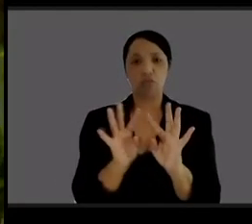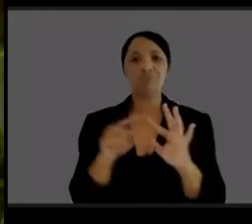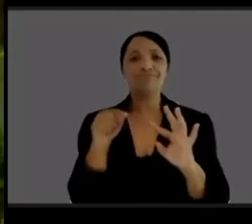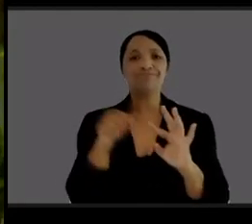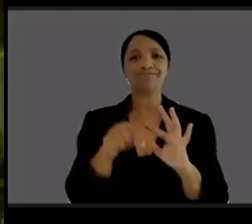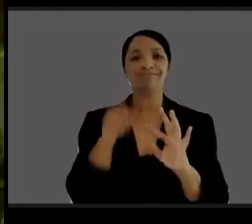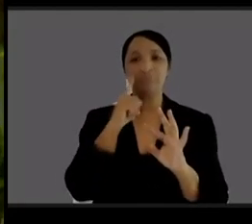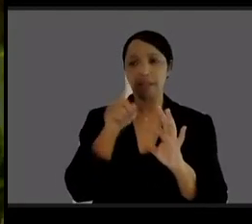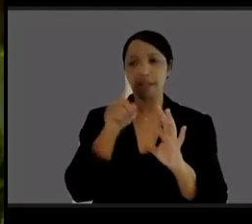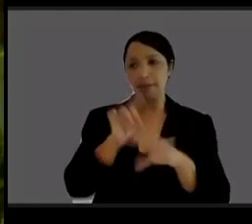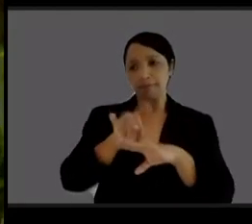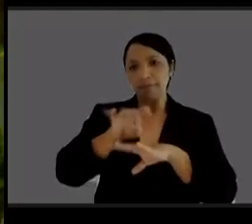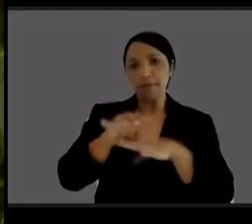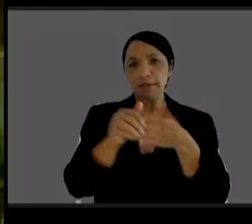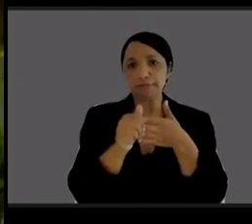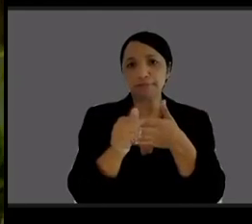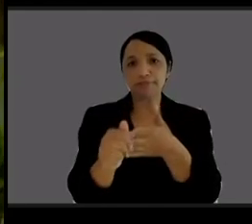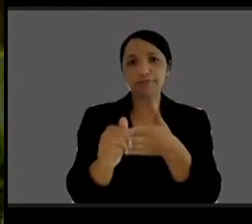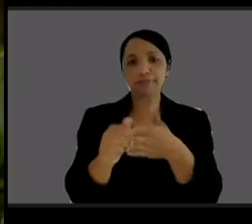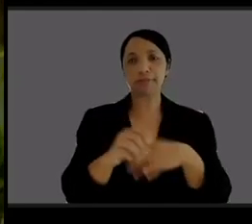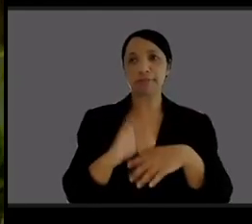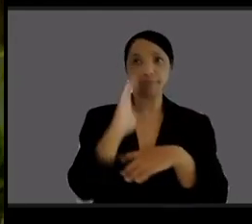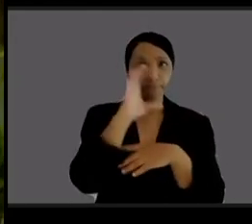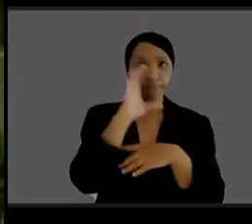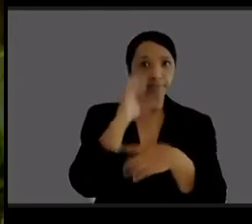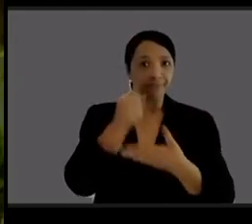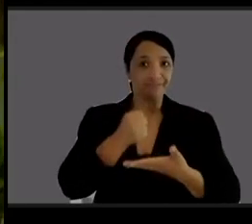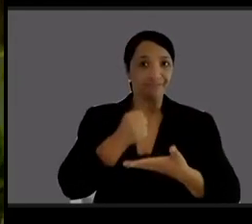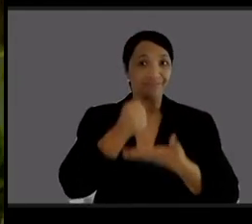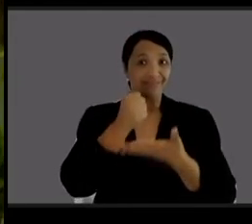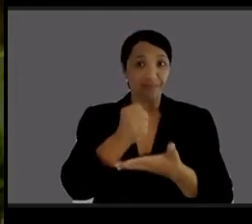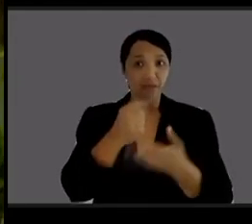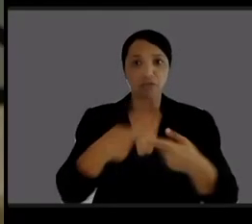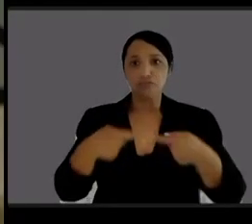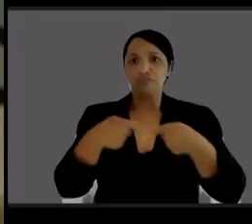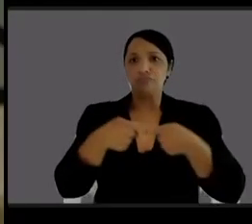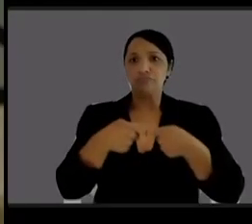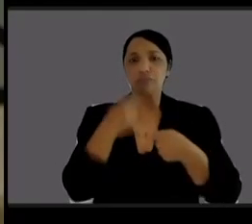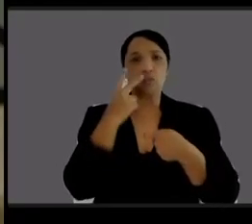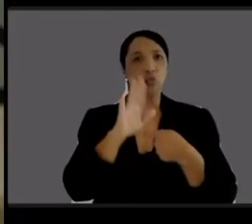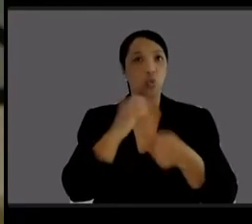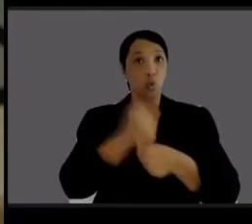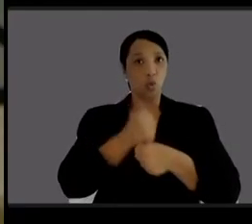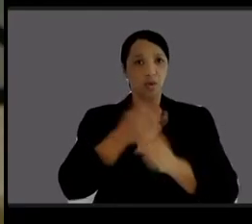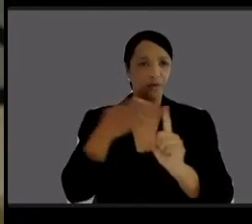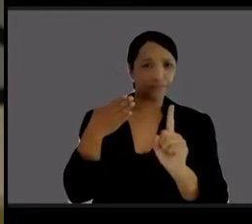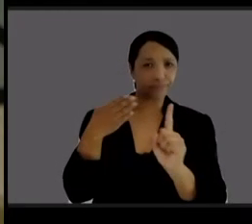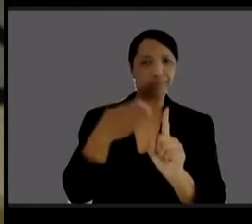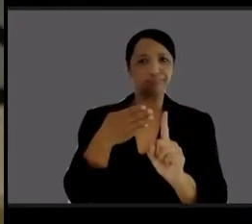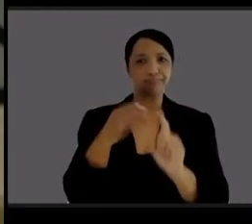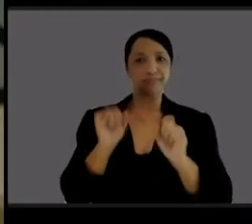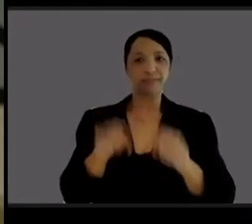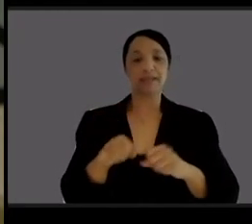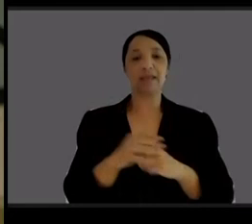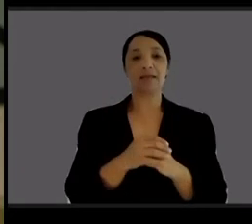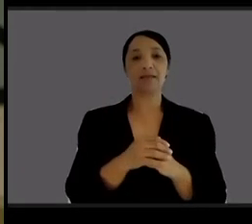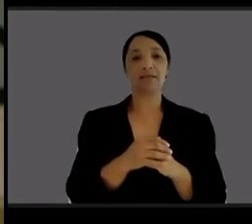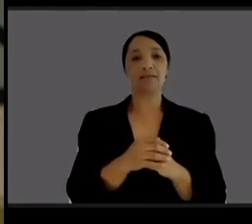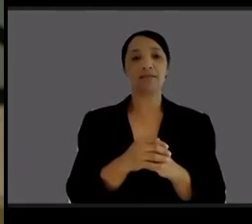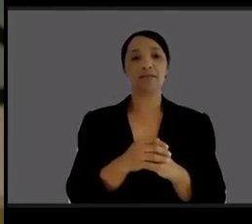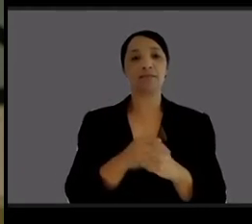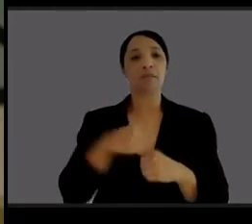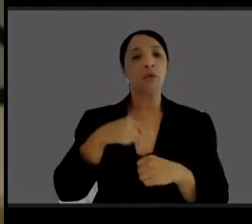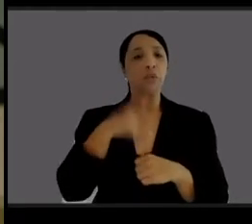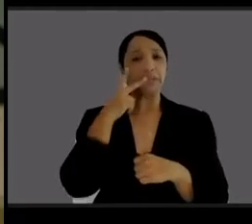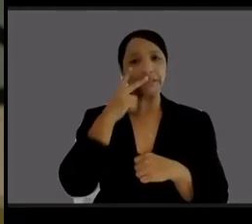de liderazgo que fue creado para el Foro de Gobernanza de Internet tiene como objetivo proporcionar orientación estratégica y apoyar